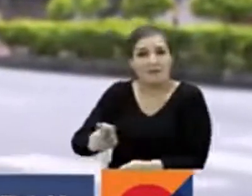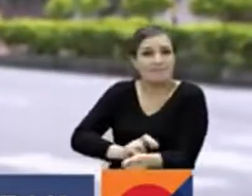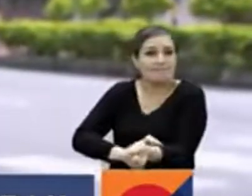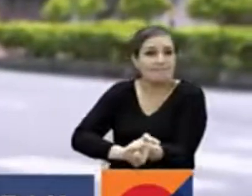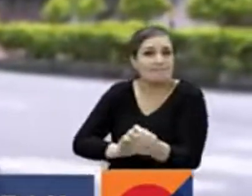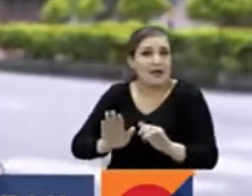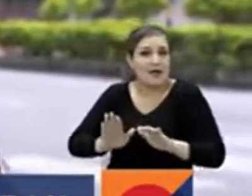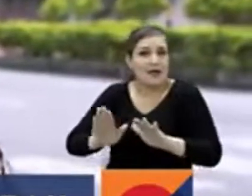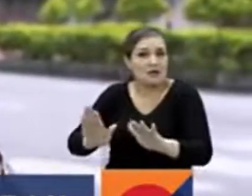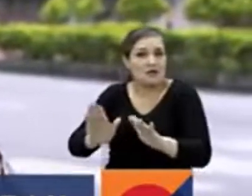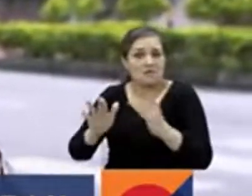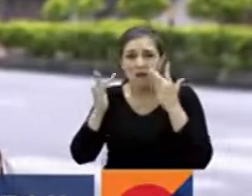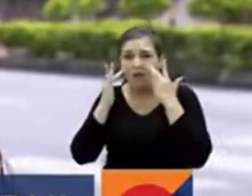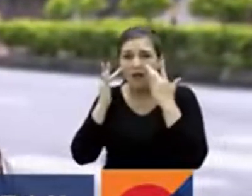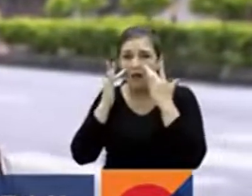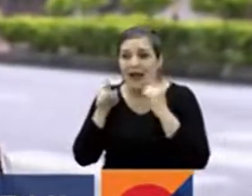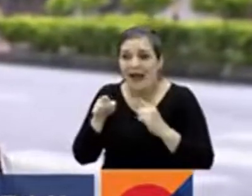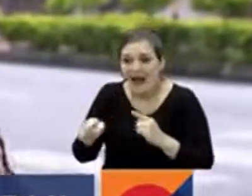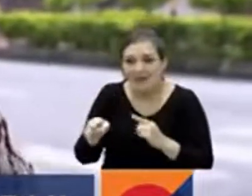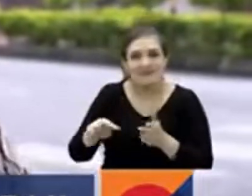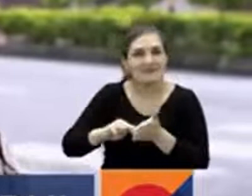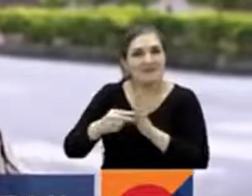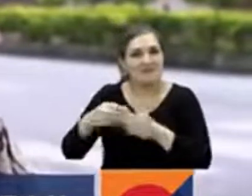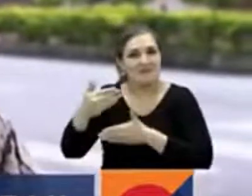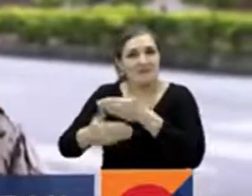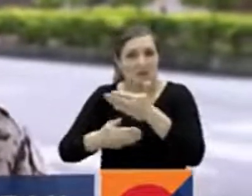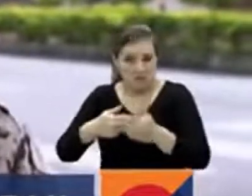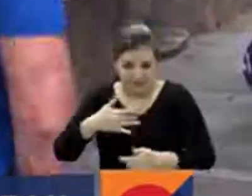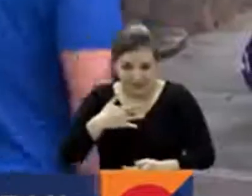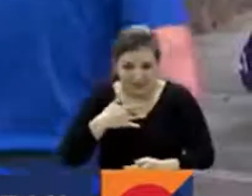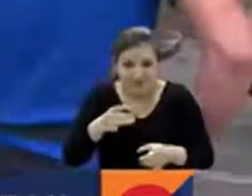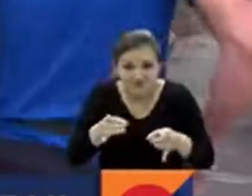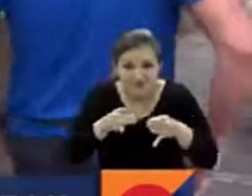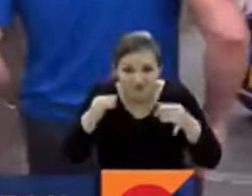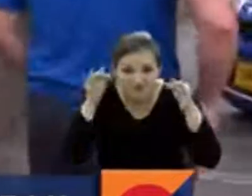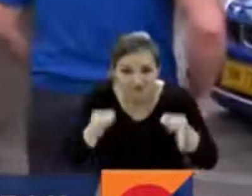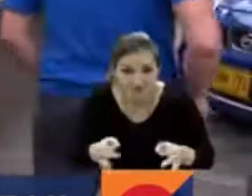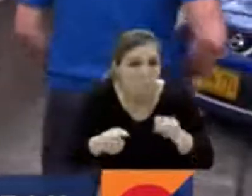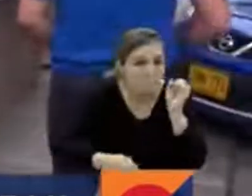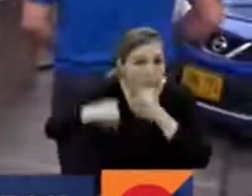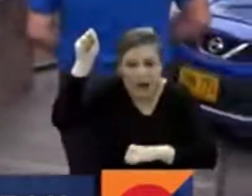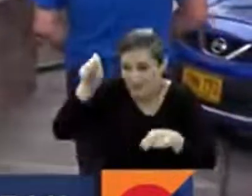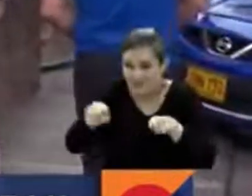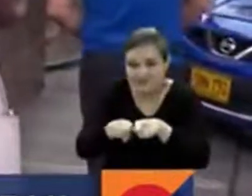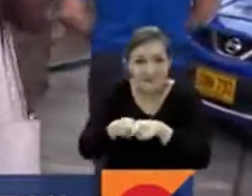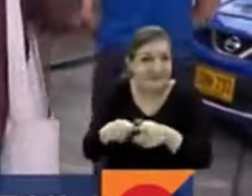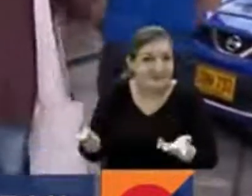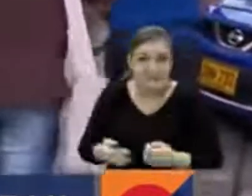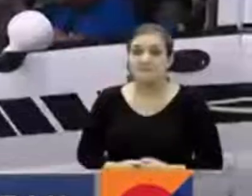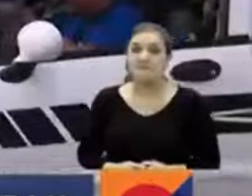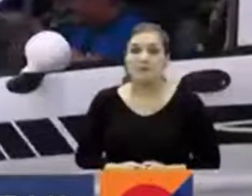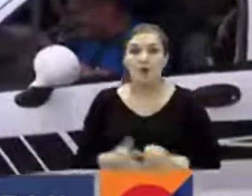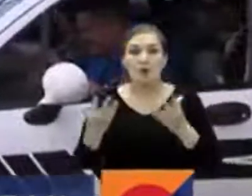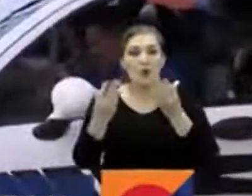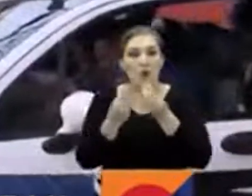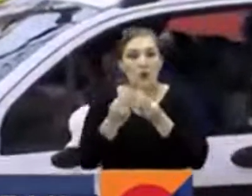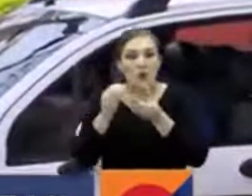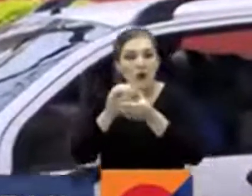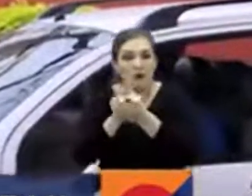y yo pienso que eso fue lo que lo llevó a este triunfo. Para nosotros los santanderianos esto es un triunfo. Este grupo de amigos viajó